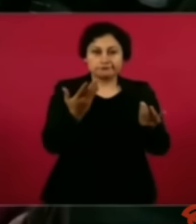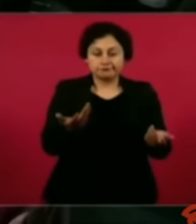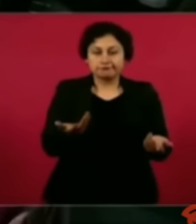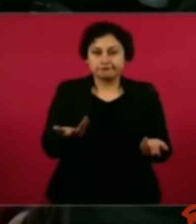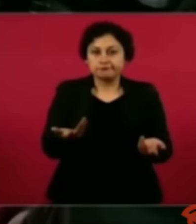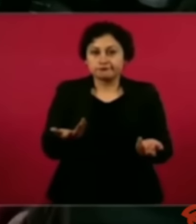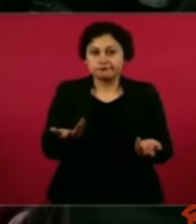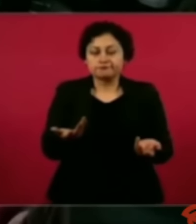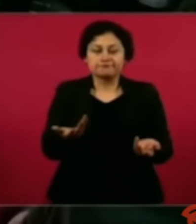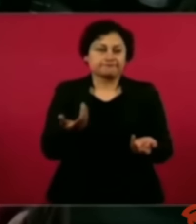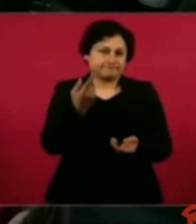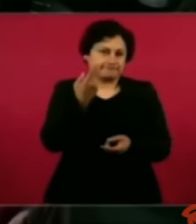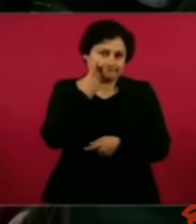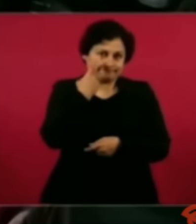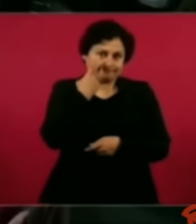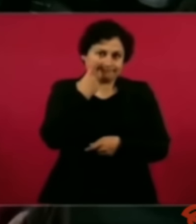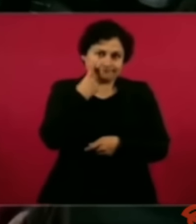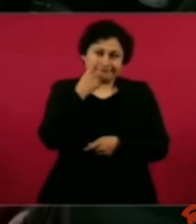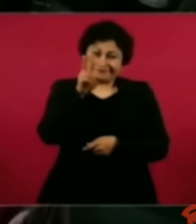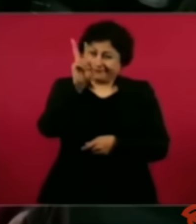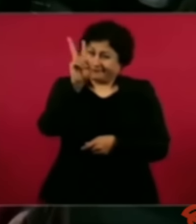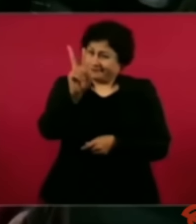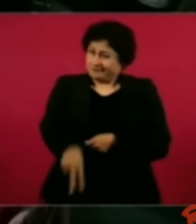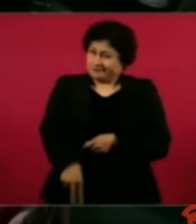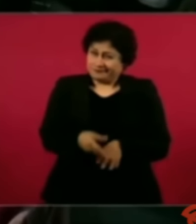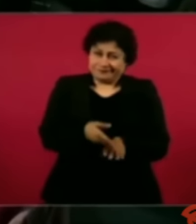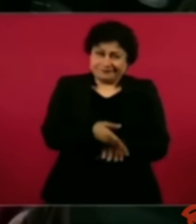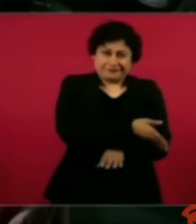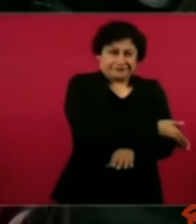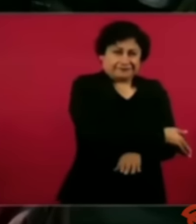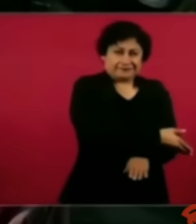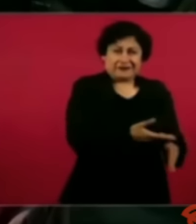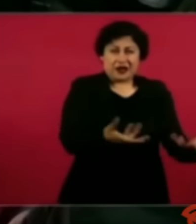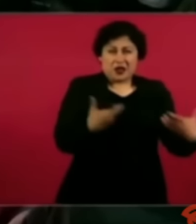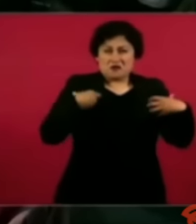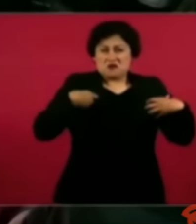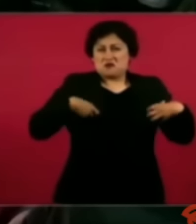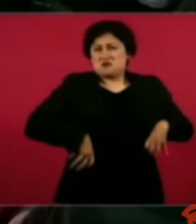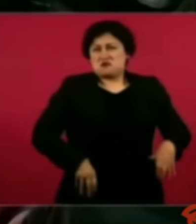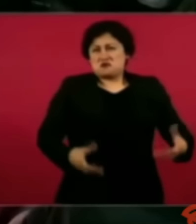estamos hablando del saqueo más grande en la historia de México,